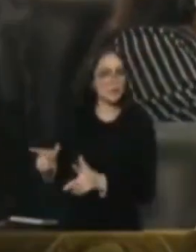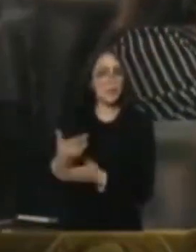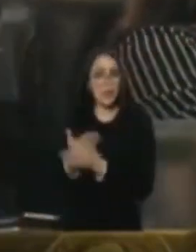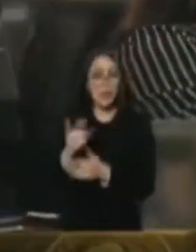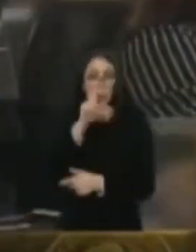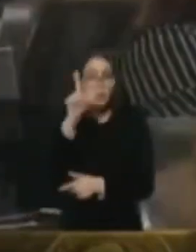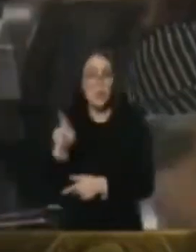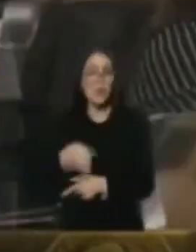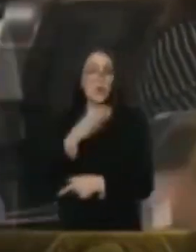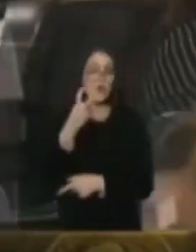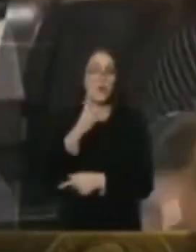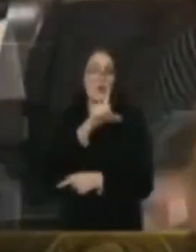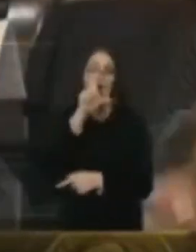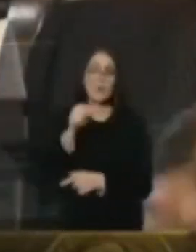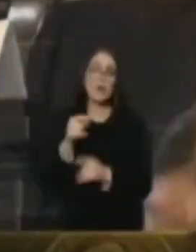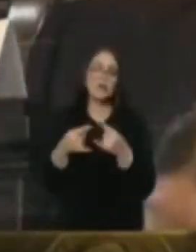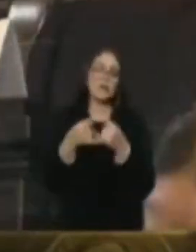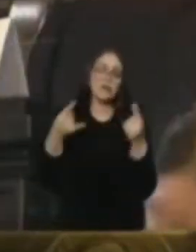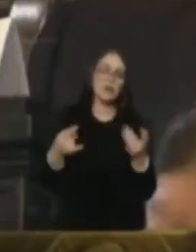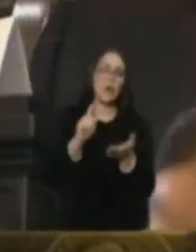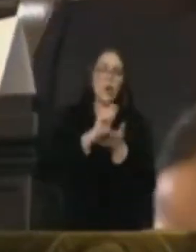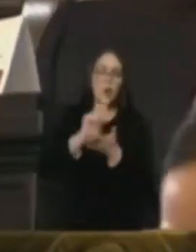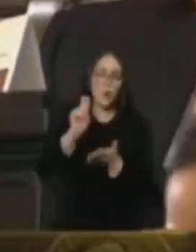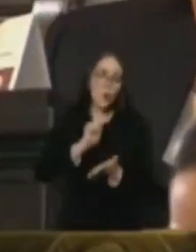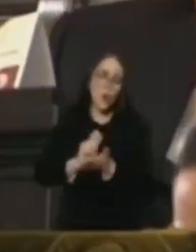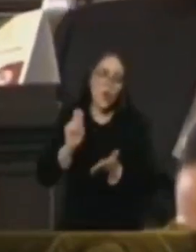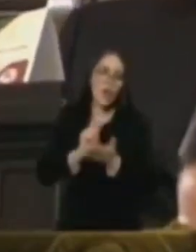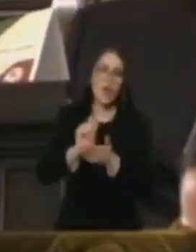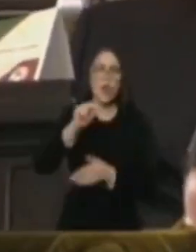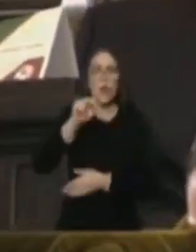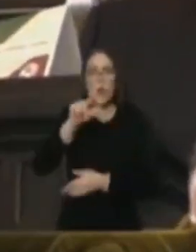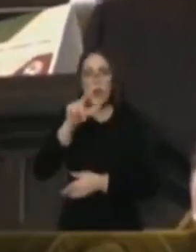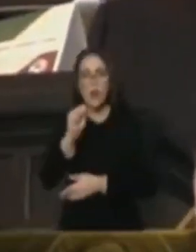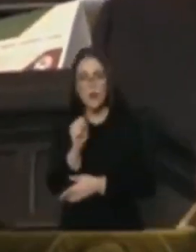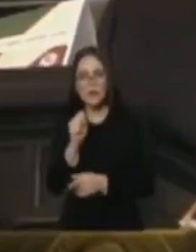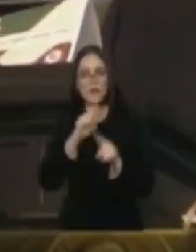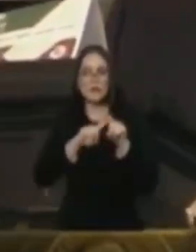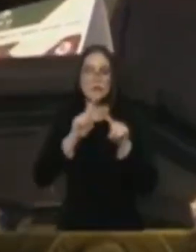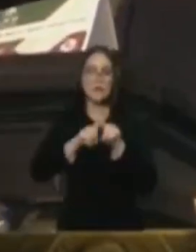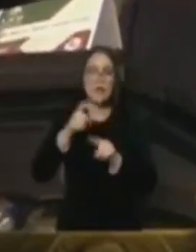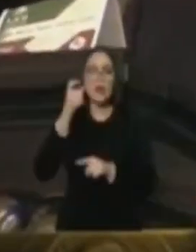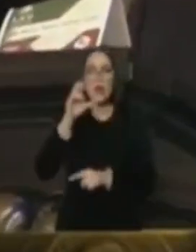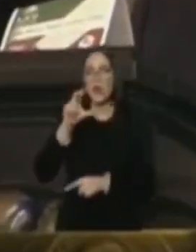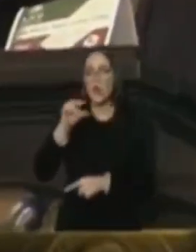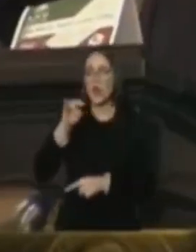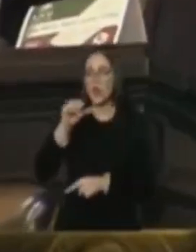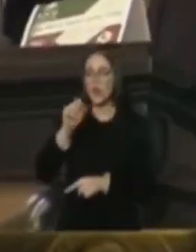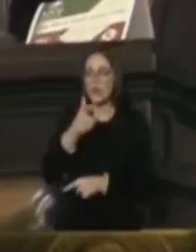escribió cuentos, novelas, poemas, ensayos, crónicas y se convirtió en una